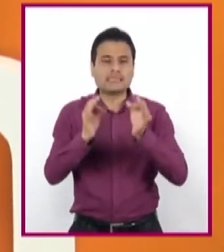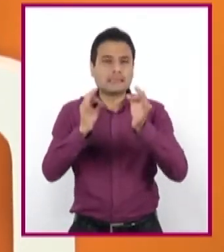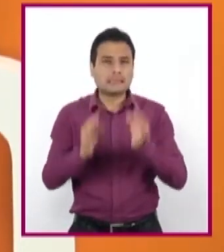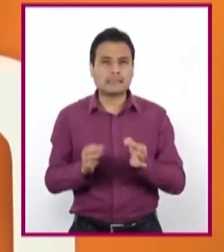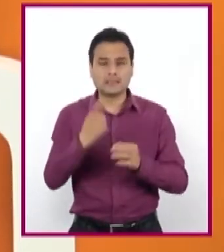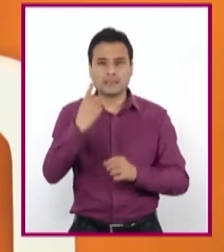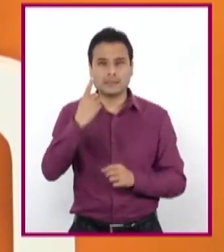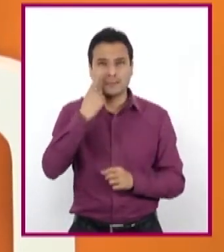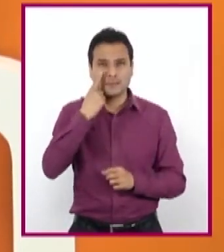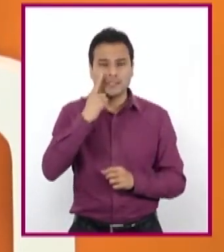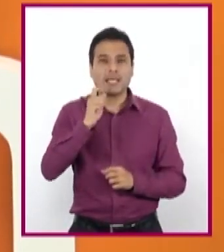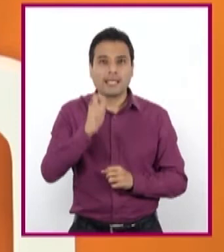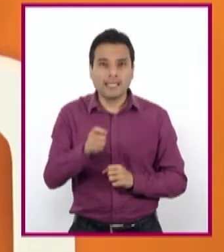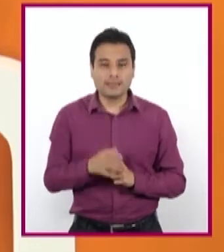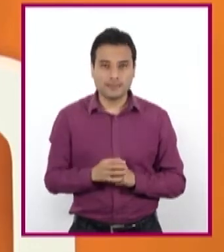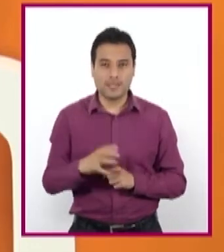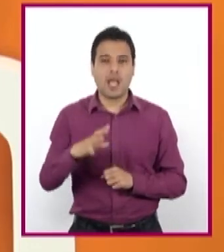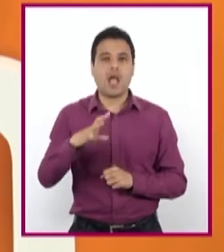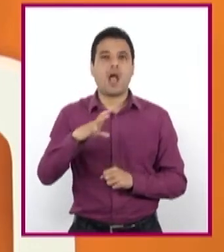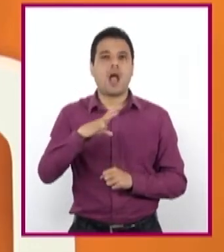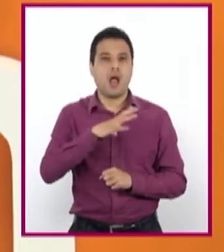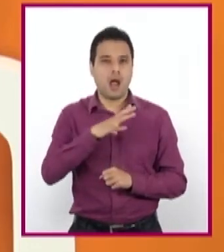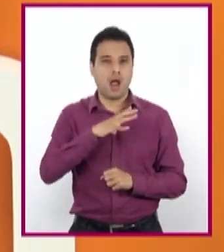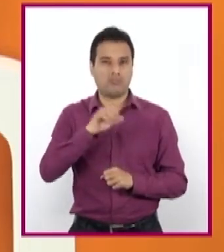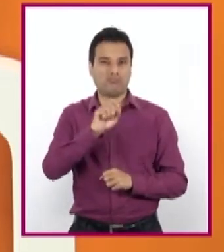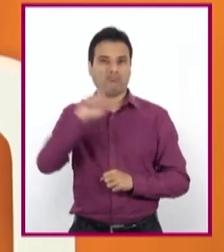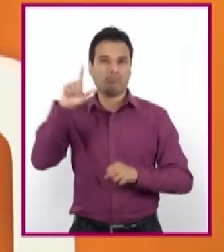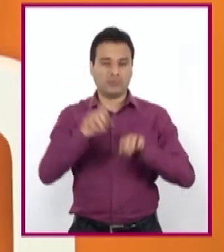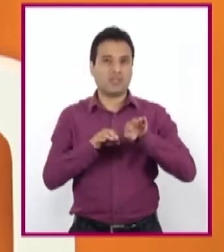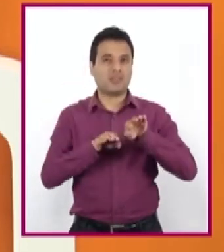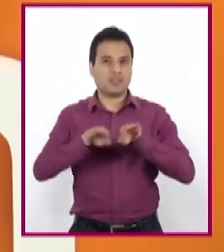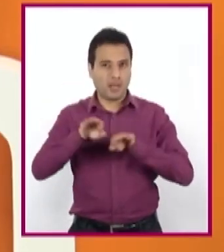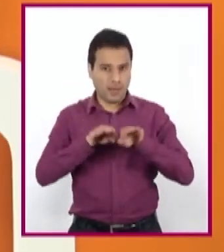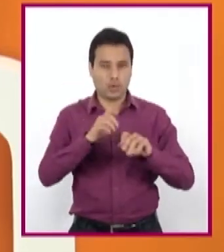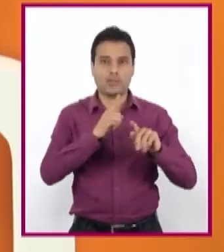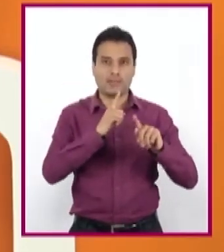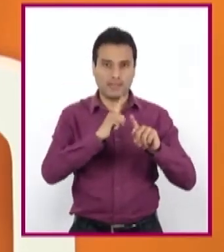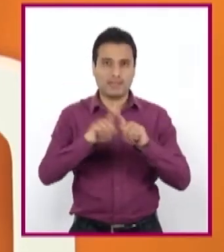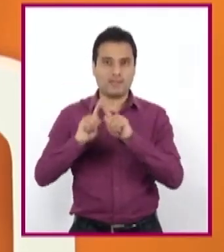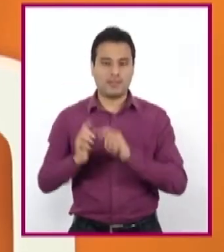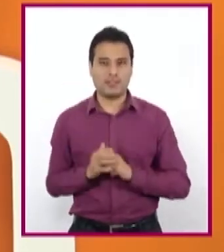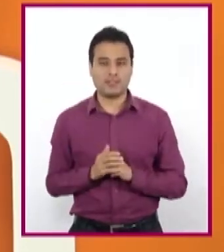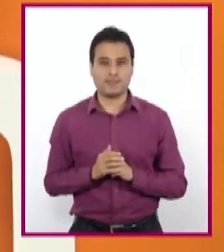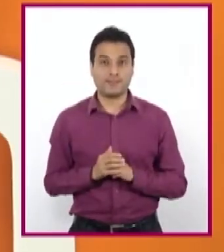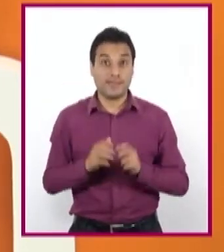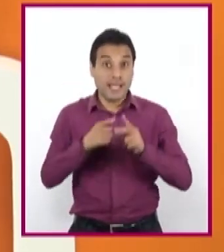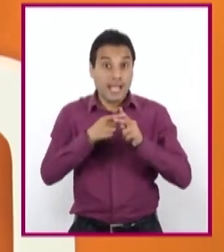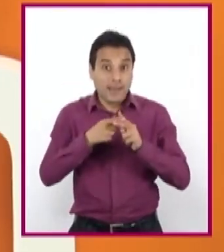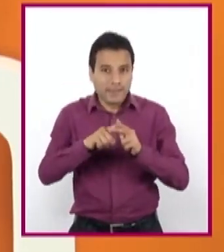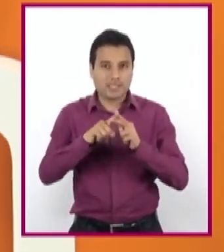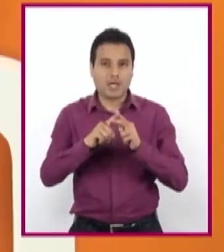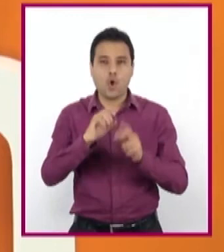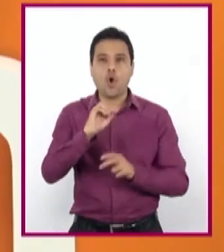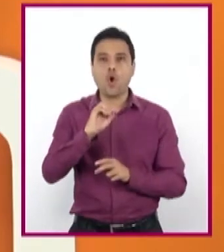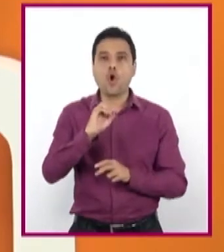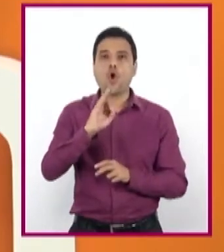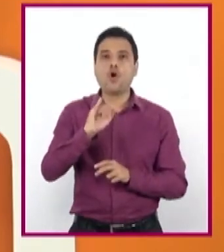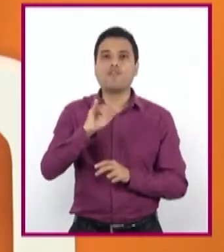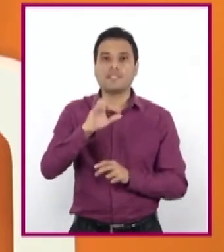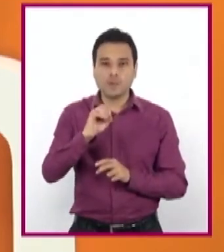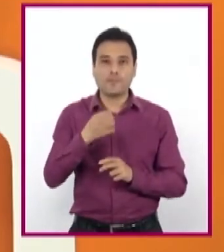por el establecimiento de la especialización del trabajo, es decir, el surgimiento de oficios tales